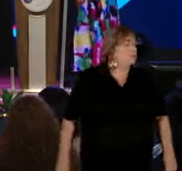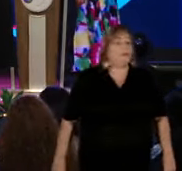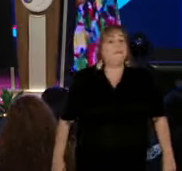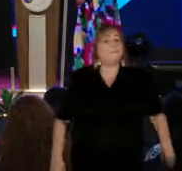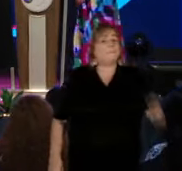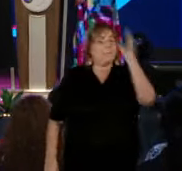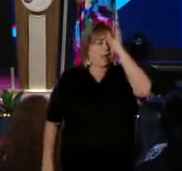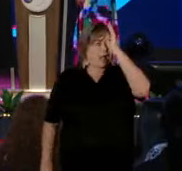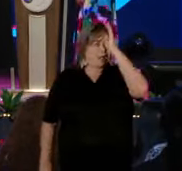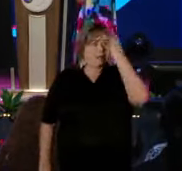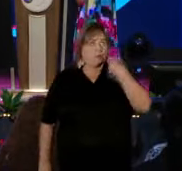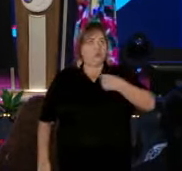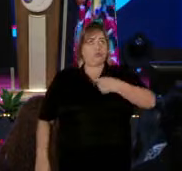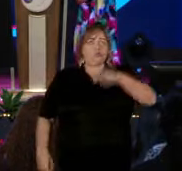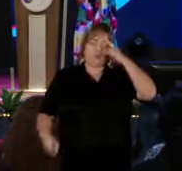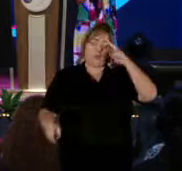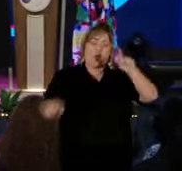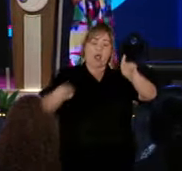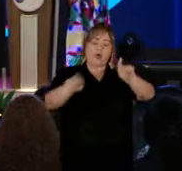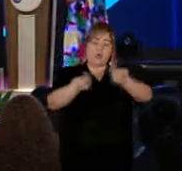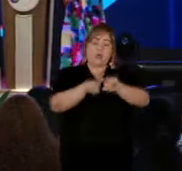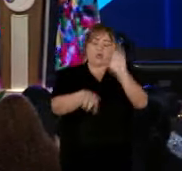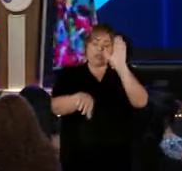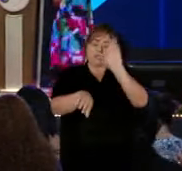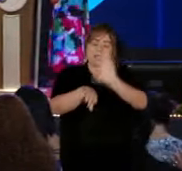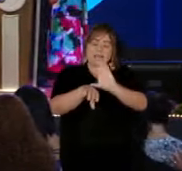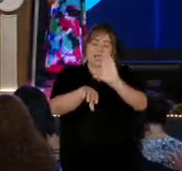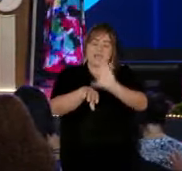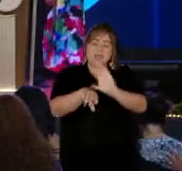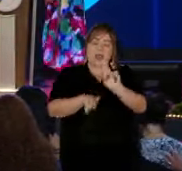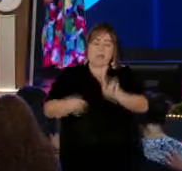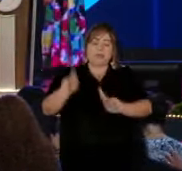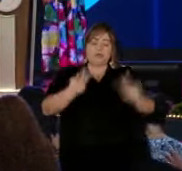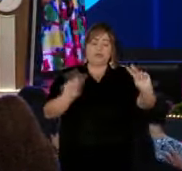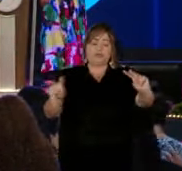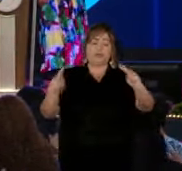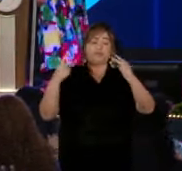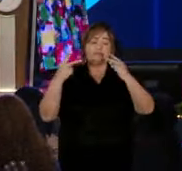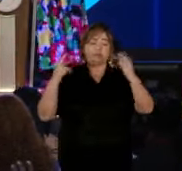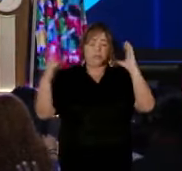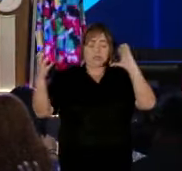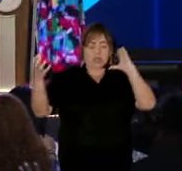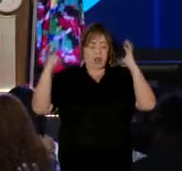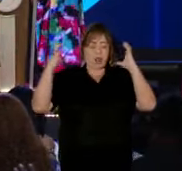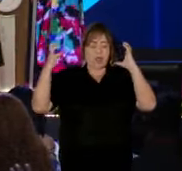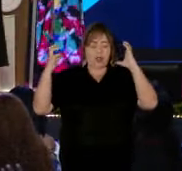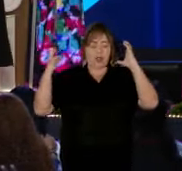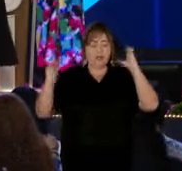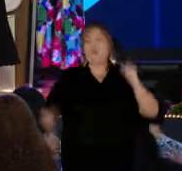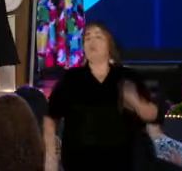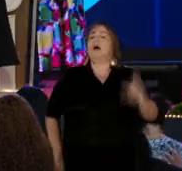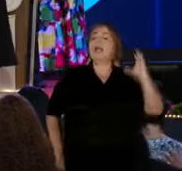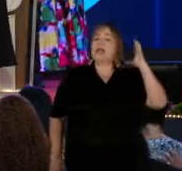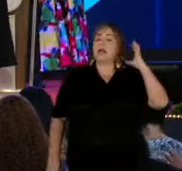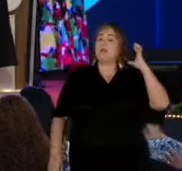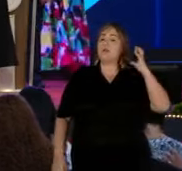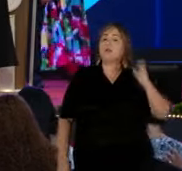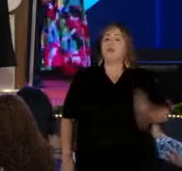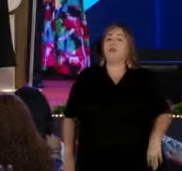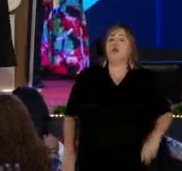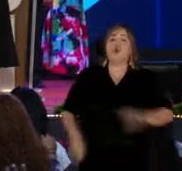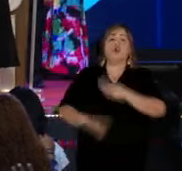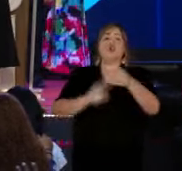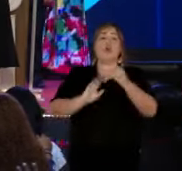Padre, en el poder del acuerdo con esta iglesia y con todos los que están llamando a través de la radio, televisión, todo el que repitió